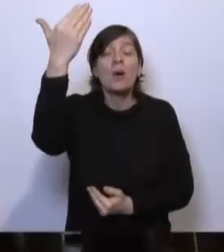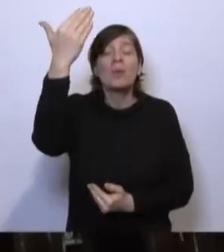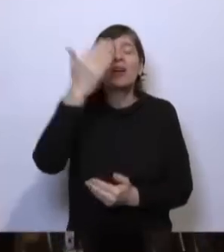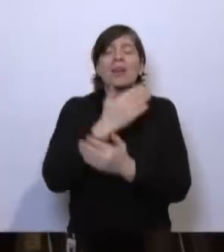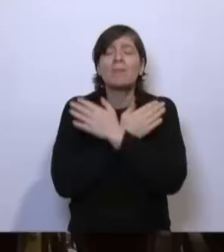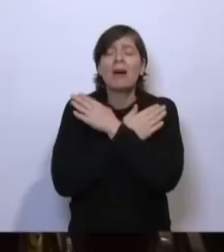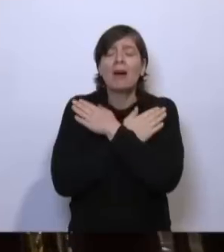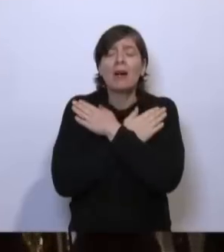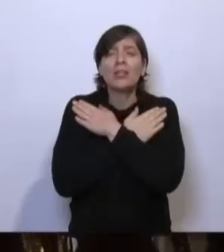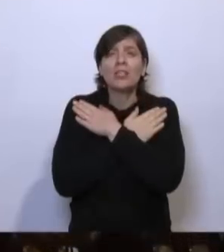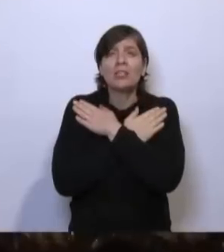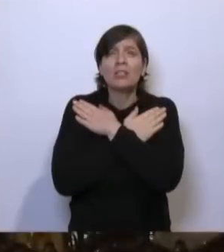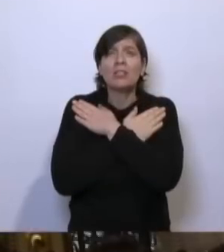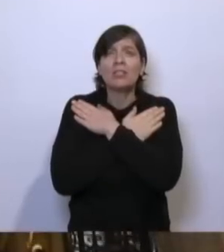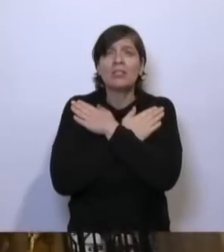Ave